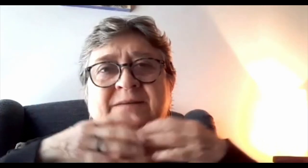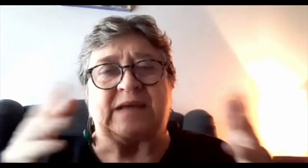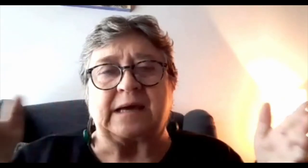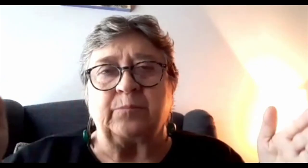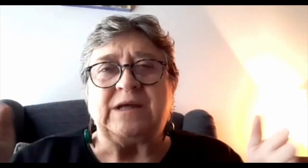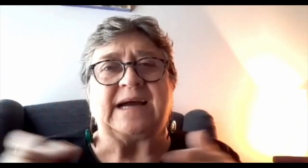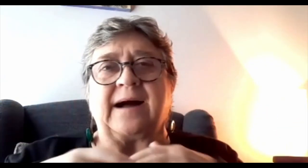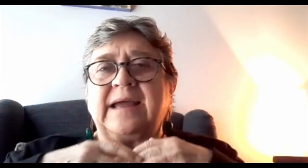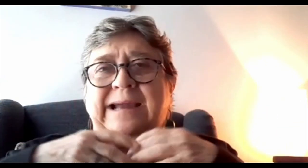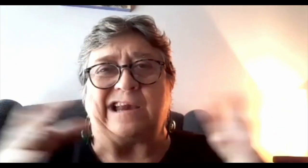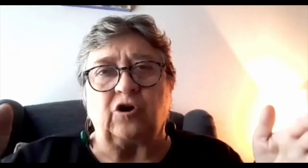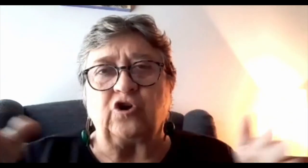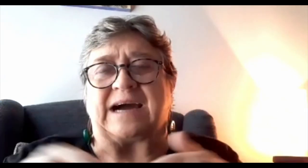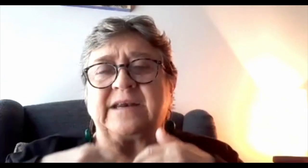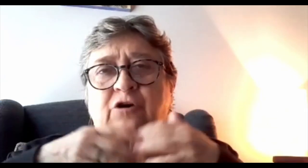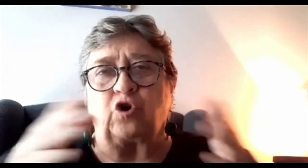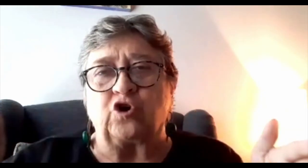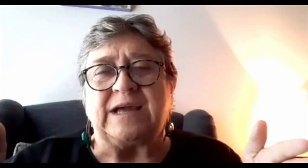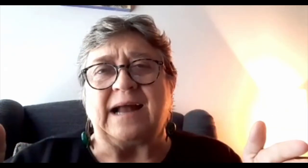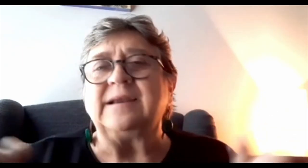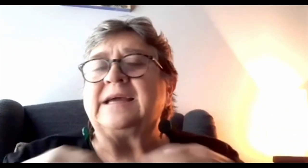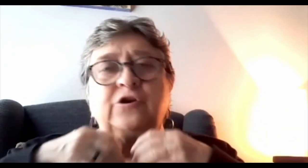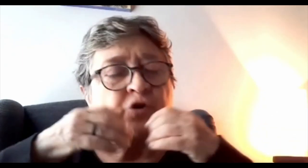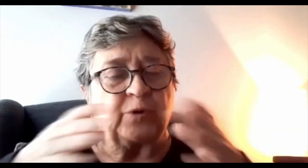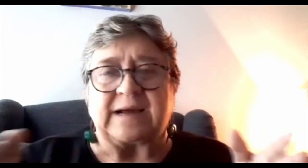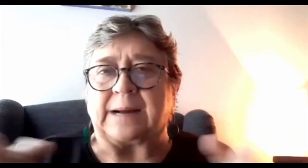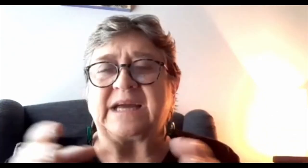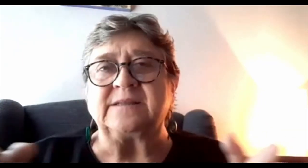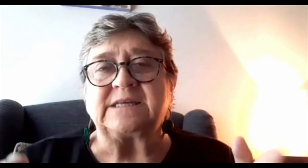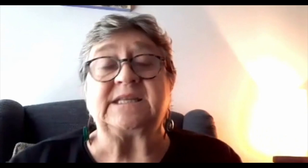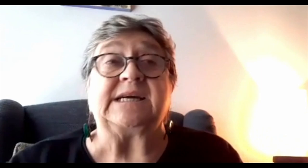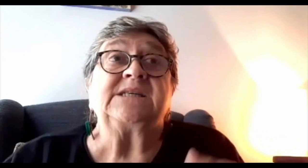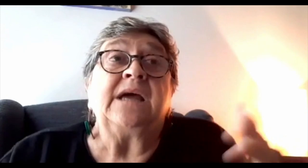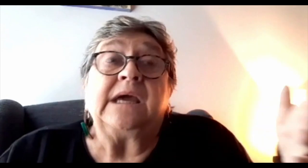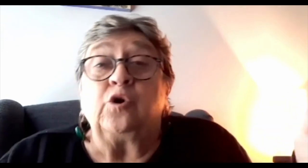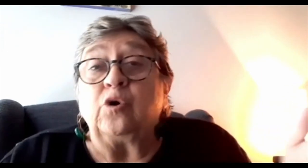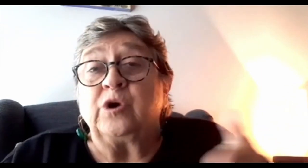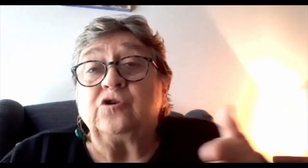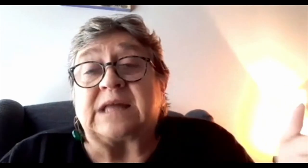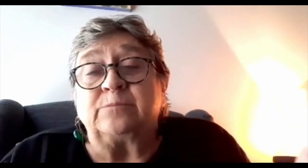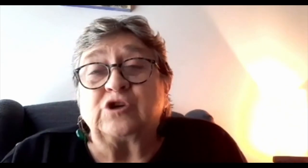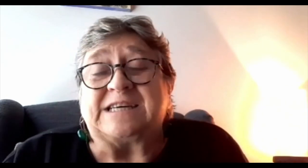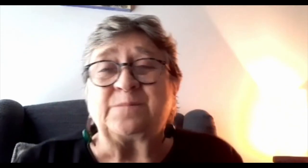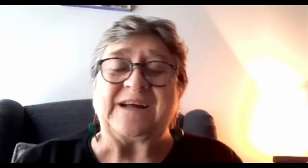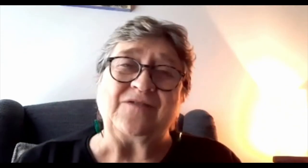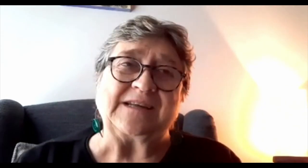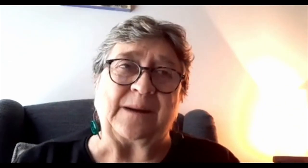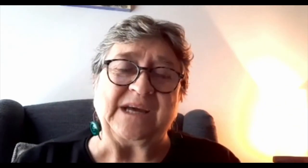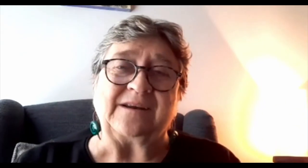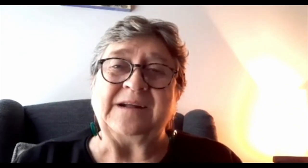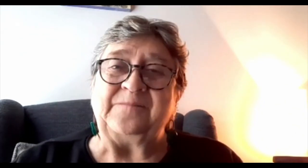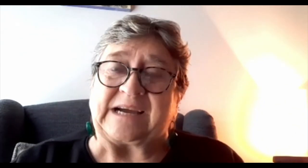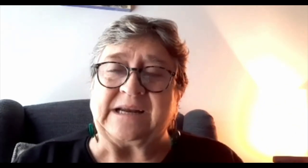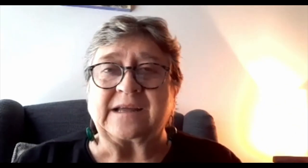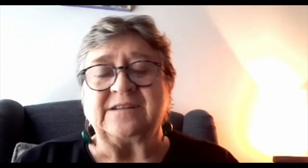años de hegemonía criolla neocolonial no puede cambiar en 3 días. Y luego, bueno, tenemos la esperanza